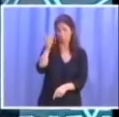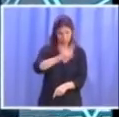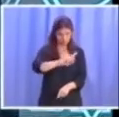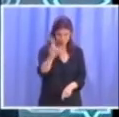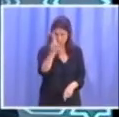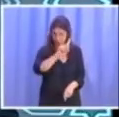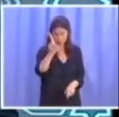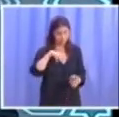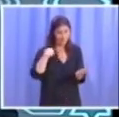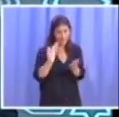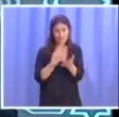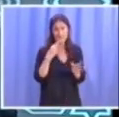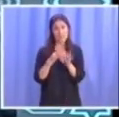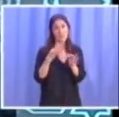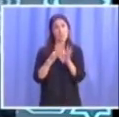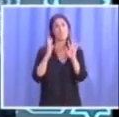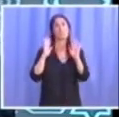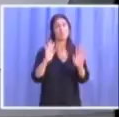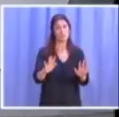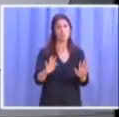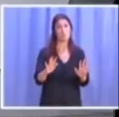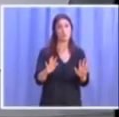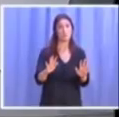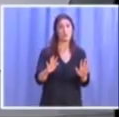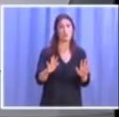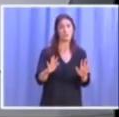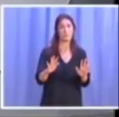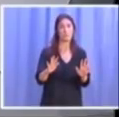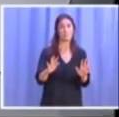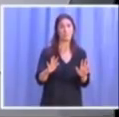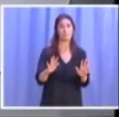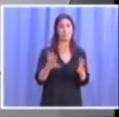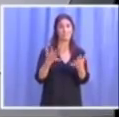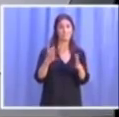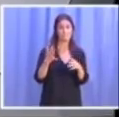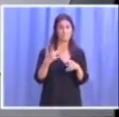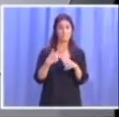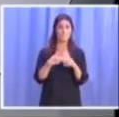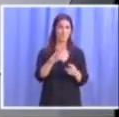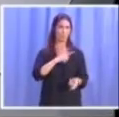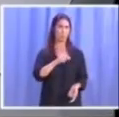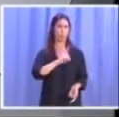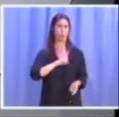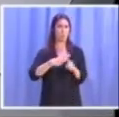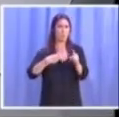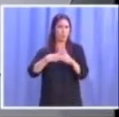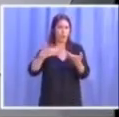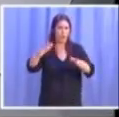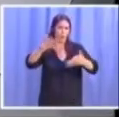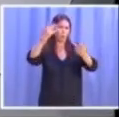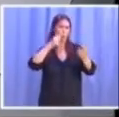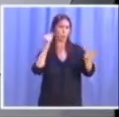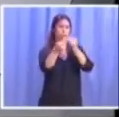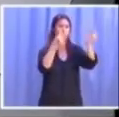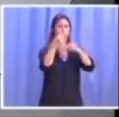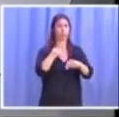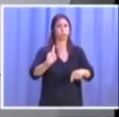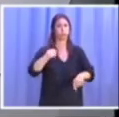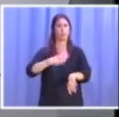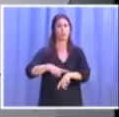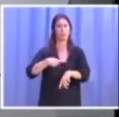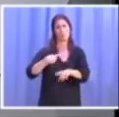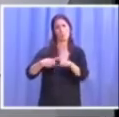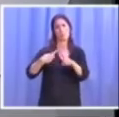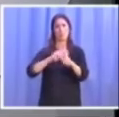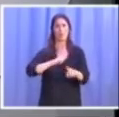en junio. Los partidos de la izquierda, señor Cambrils, que me deben media hora. Que me deben media hora. Yo creo que no le debo media hora, señor